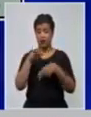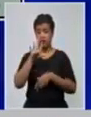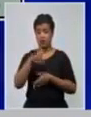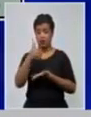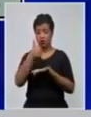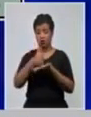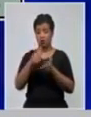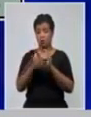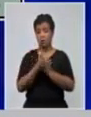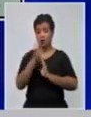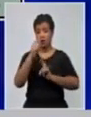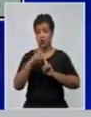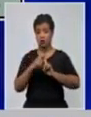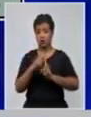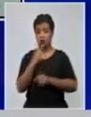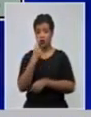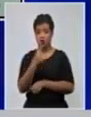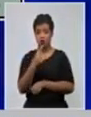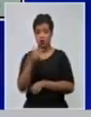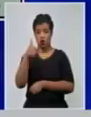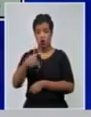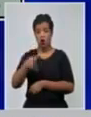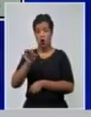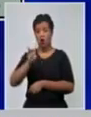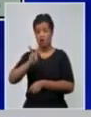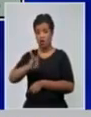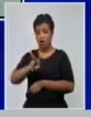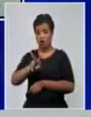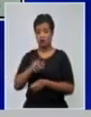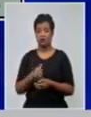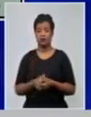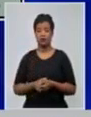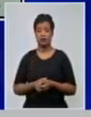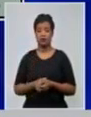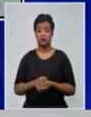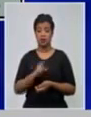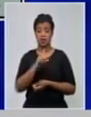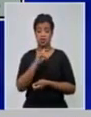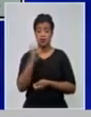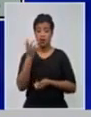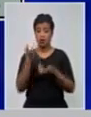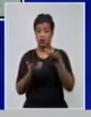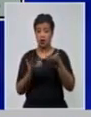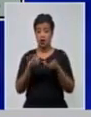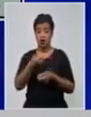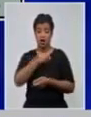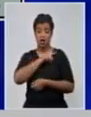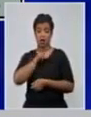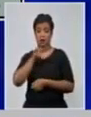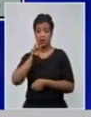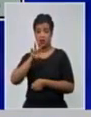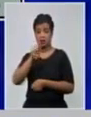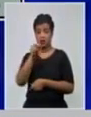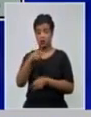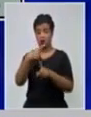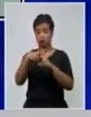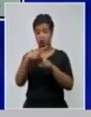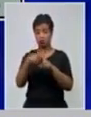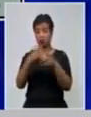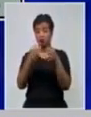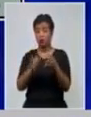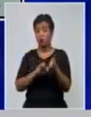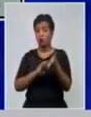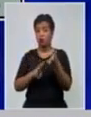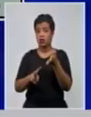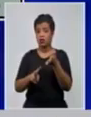Matanzas y 1 de Jovellano. Cienfuegos diagnostica 23 casos ayer, era lo que comentábamos, una provincia que